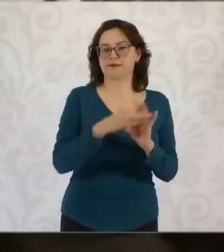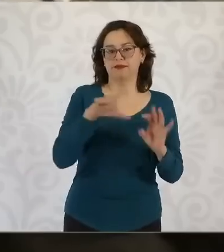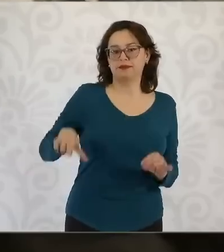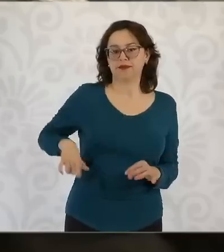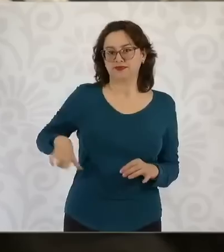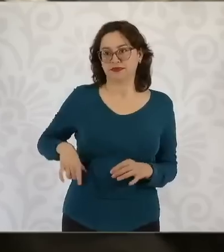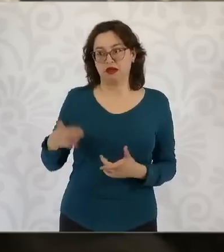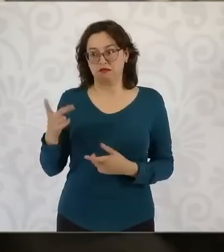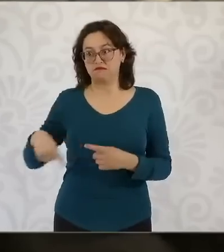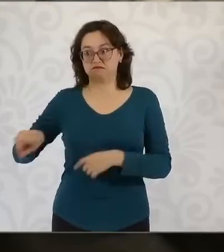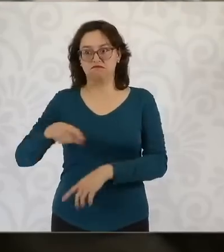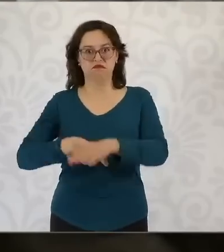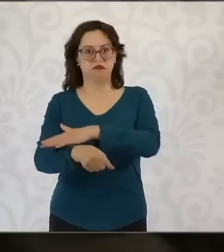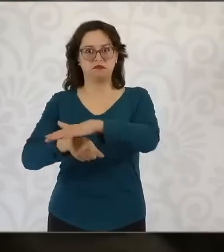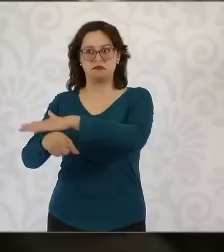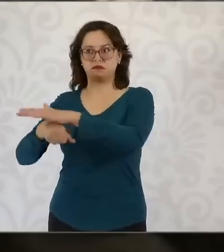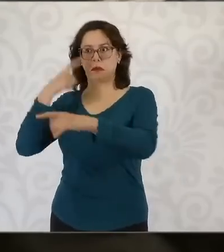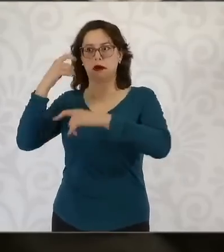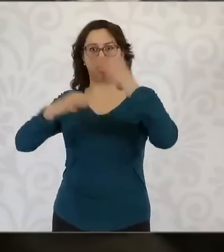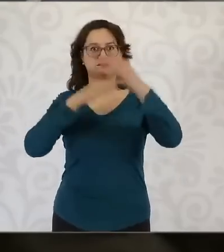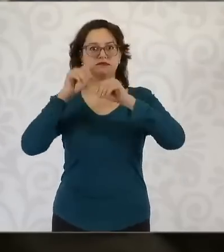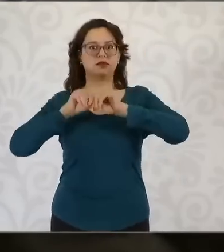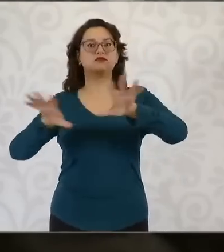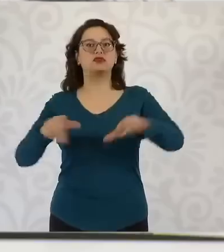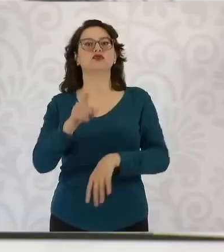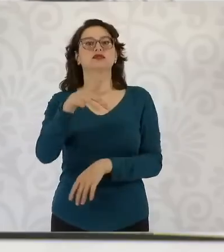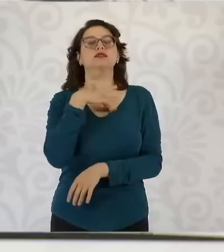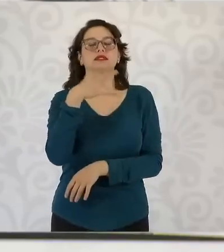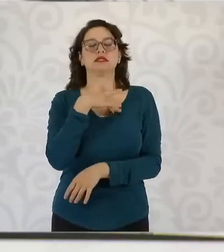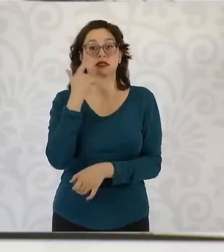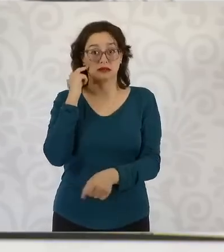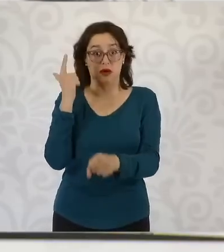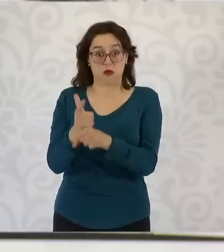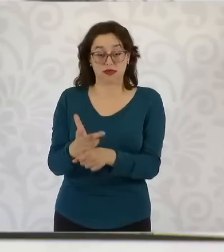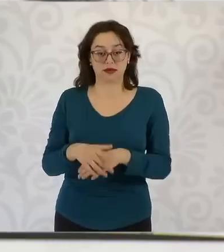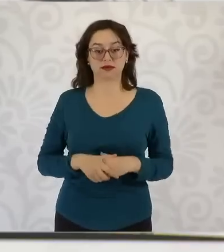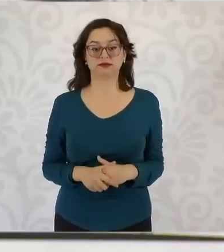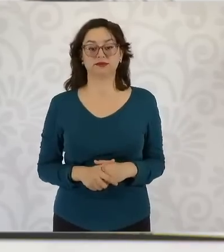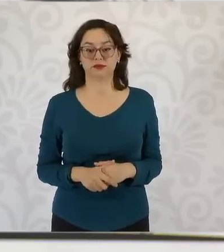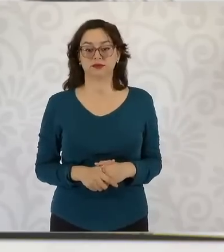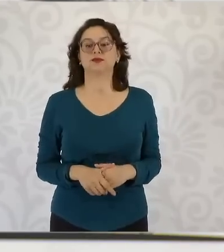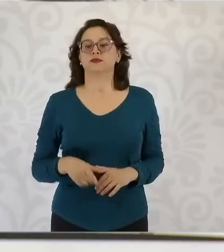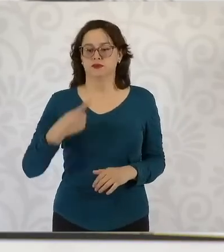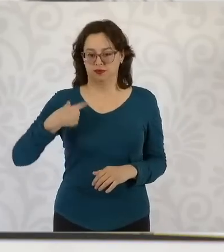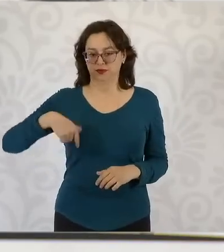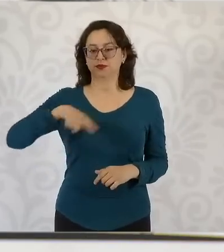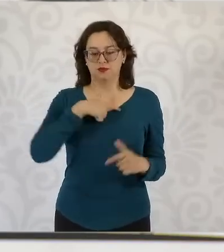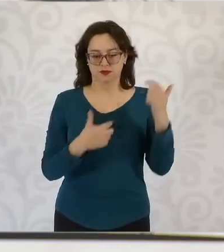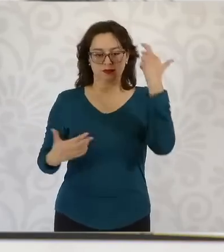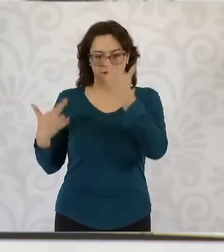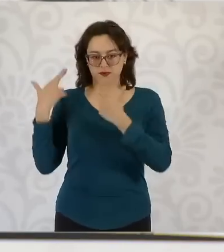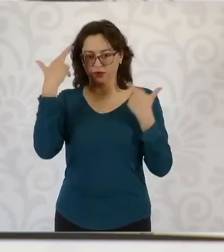campaña y qué piensa al respecto esto que es pagado, no? Vimos el análisis que salió en Sin embargo de